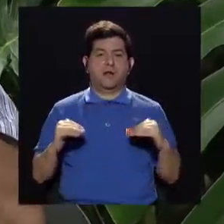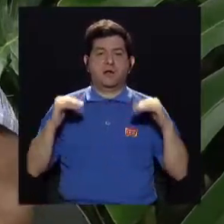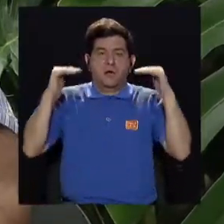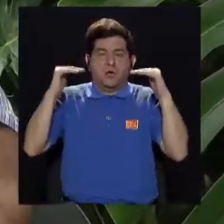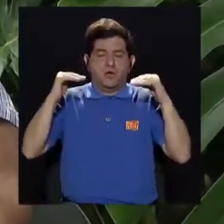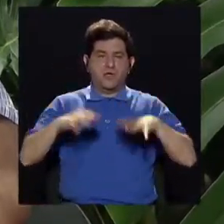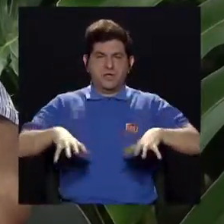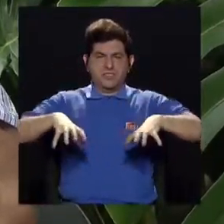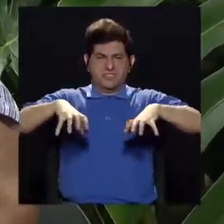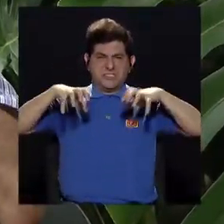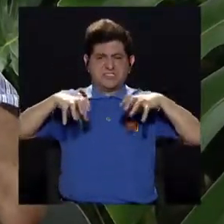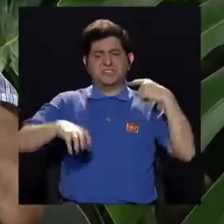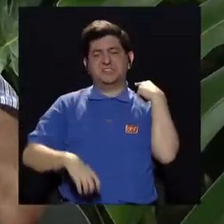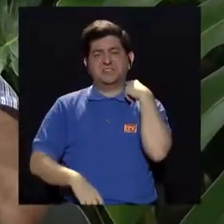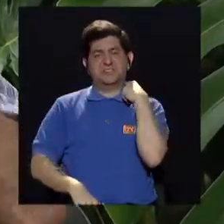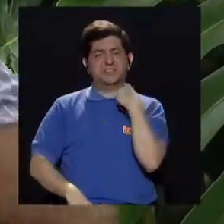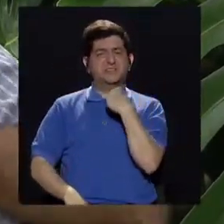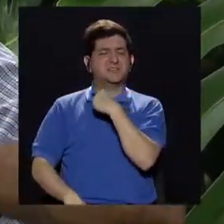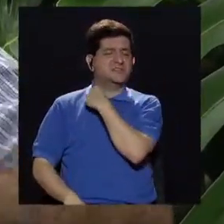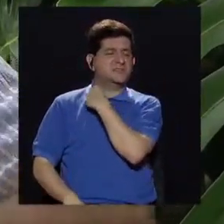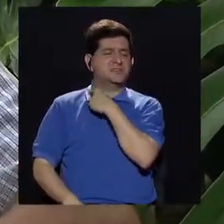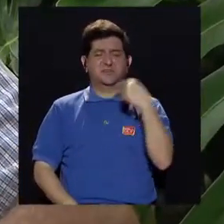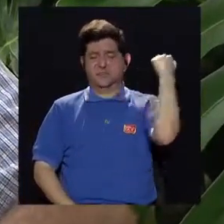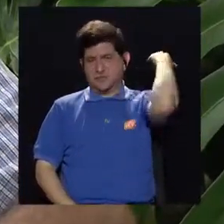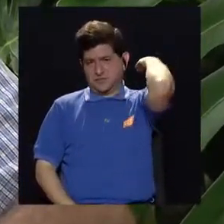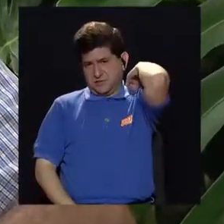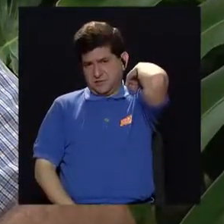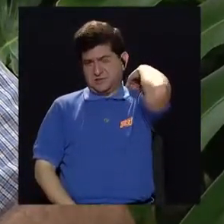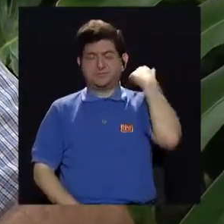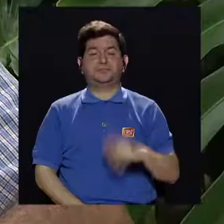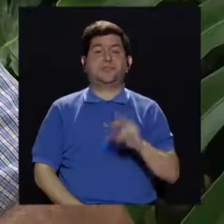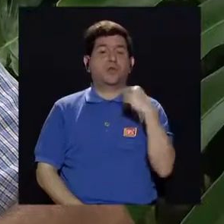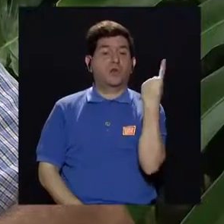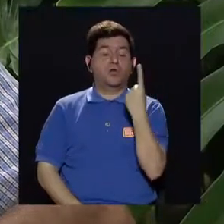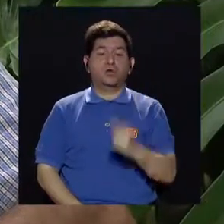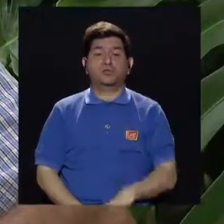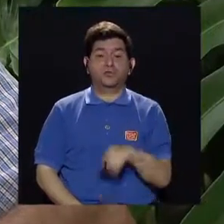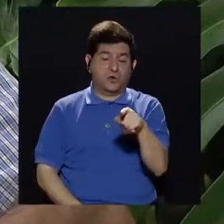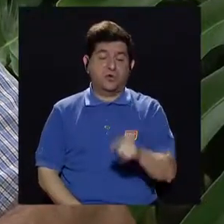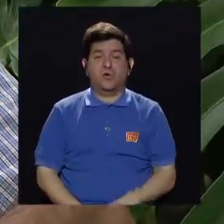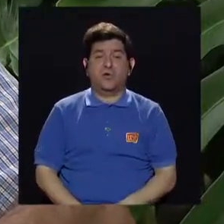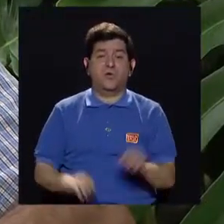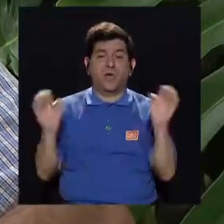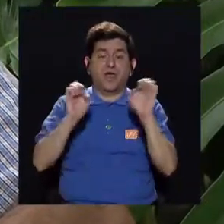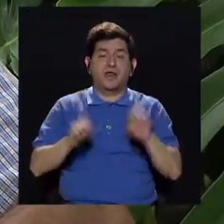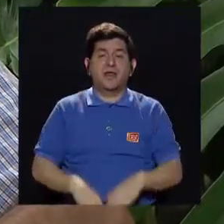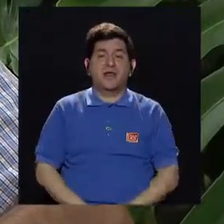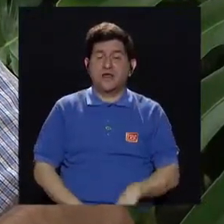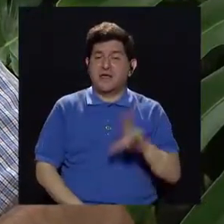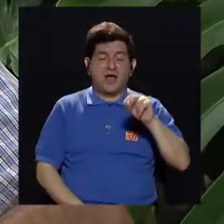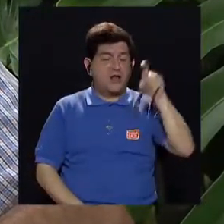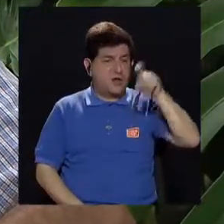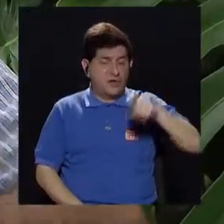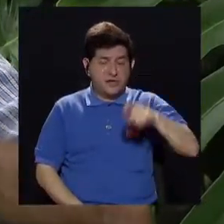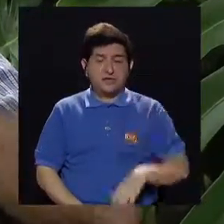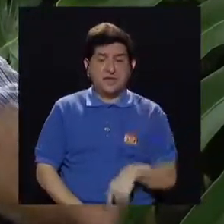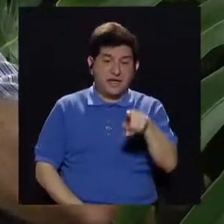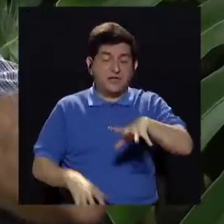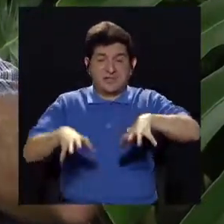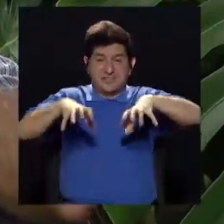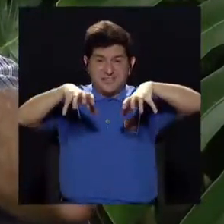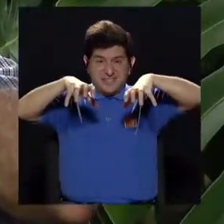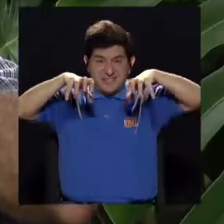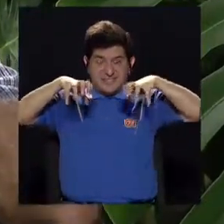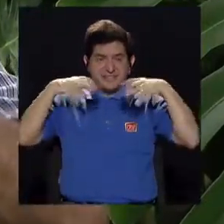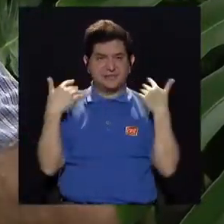genera es una gran tensión a nivel del cuello y de la espalda. Y entonces no solo es un gasto energético necesario, sino que genera un estrés, ¿verdad?